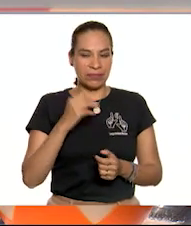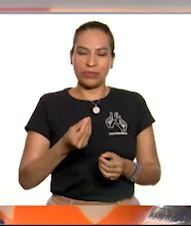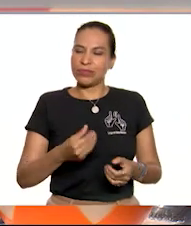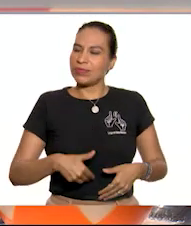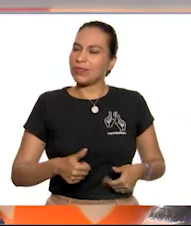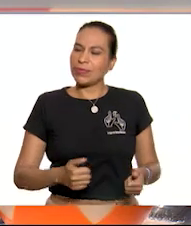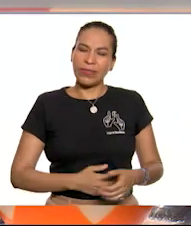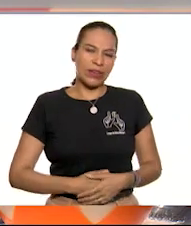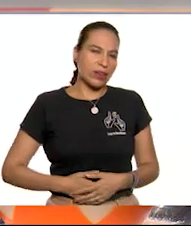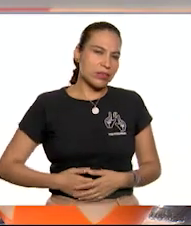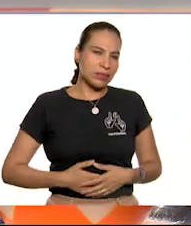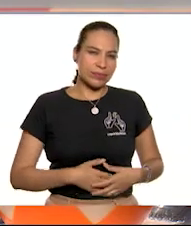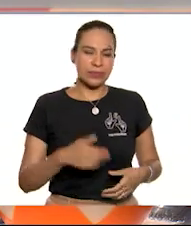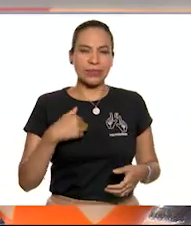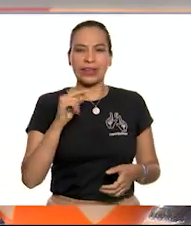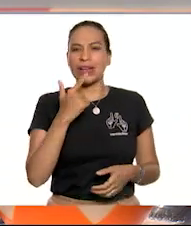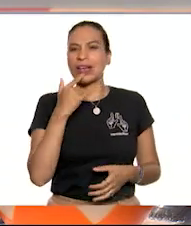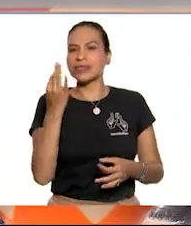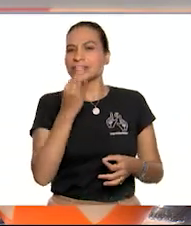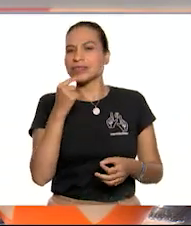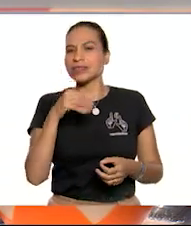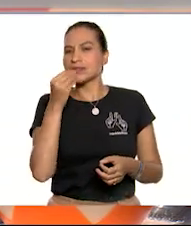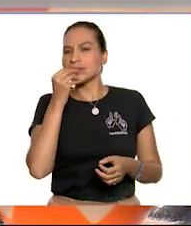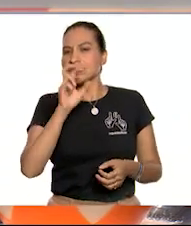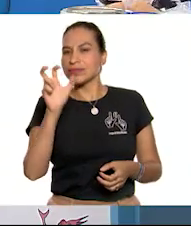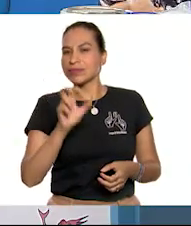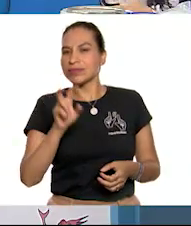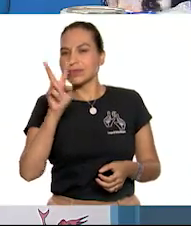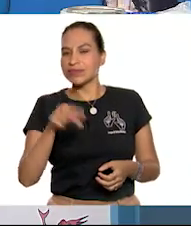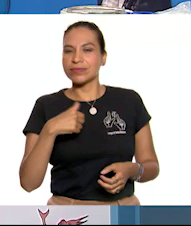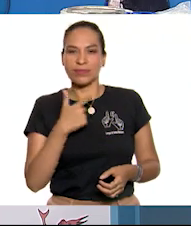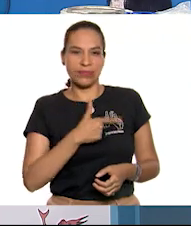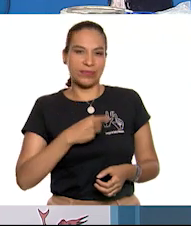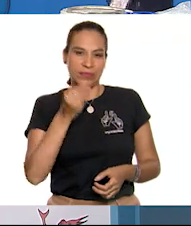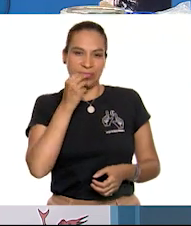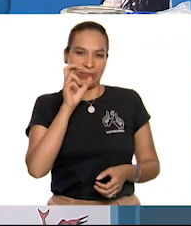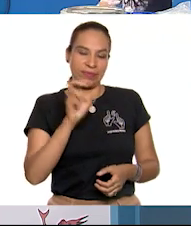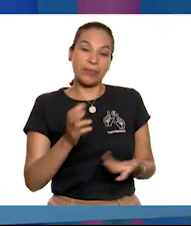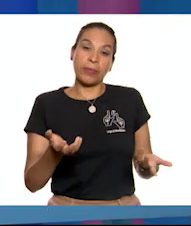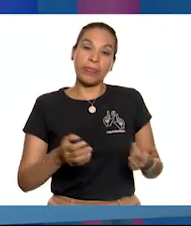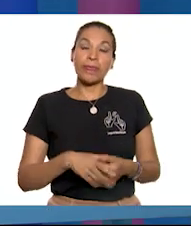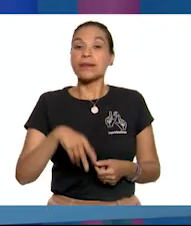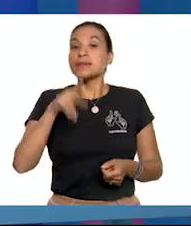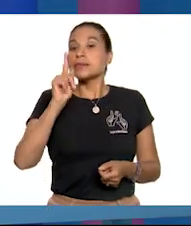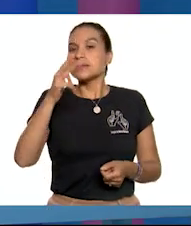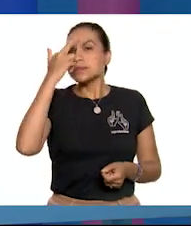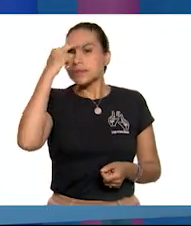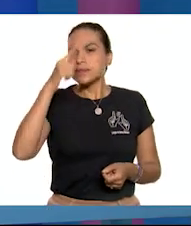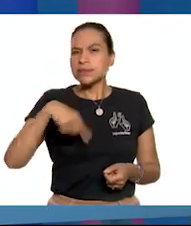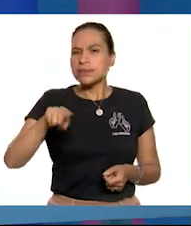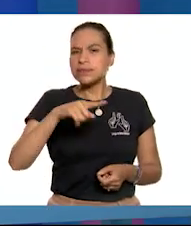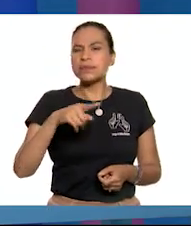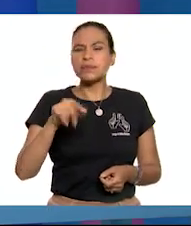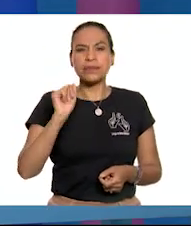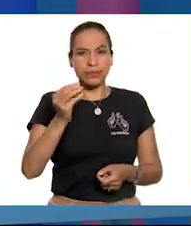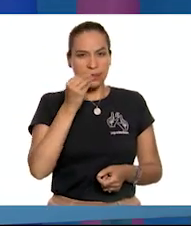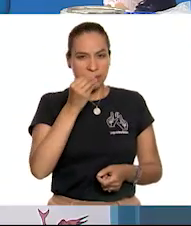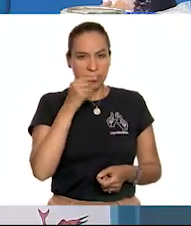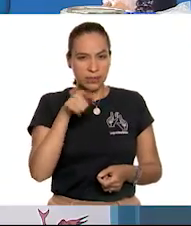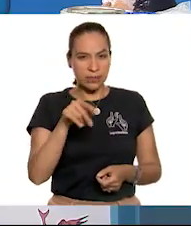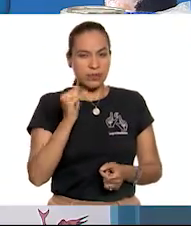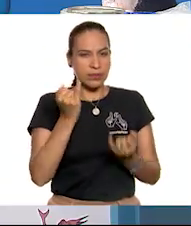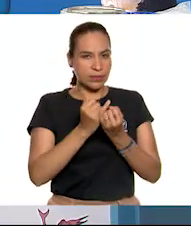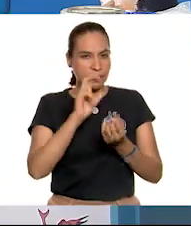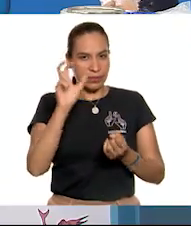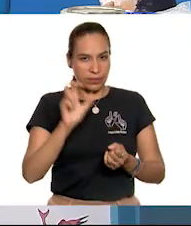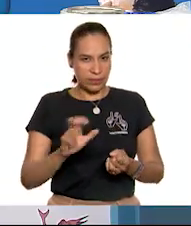mucha hambre y se me antojó una pizza. Yo también, Ale, sí. Ale. Pero recordemos que los alimentos como